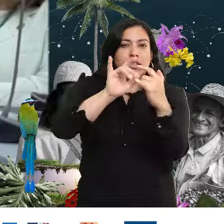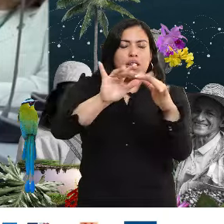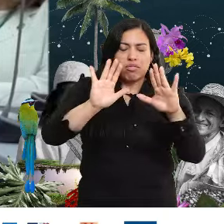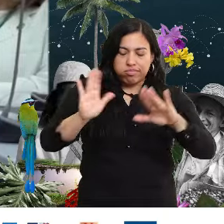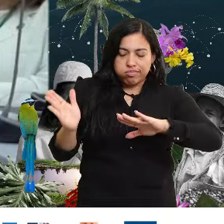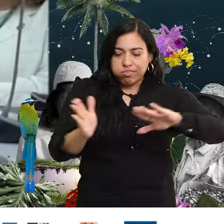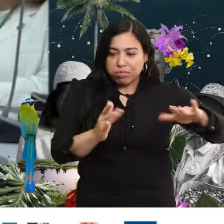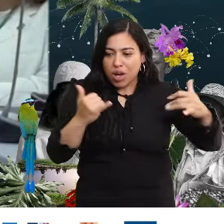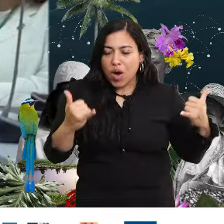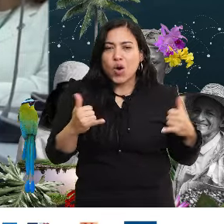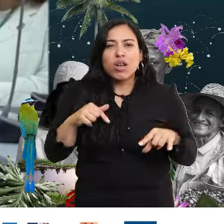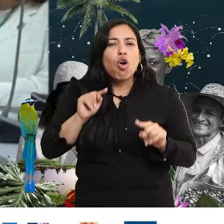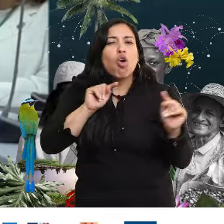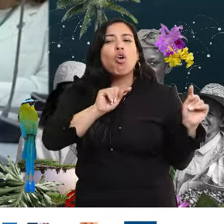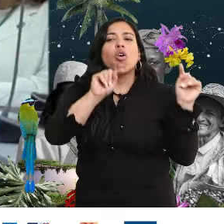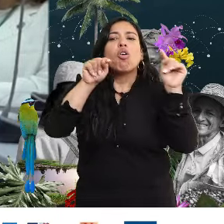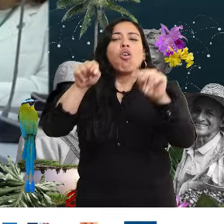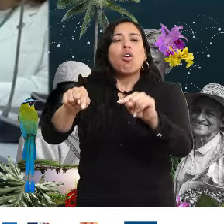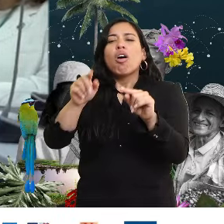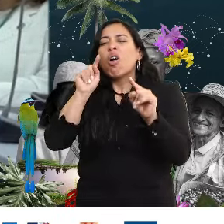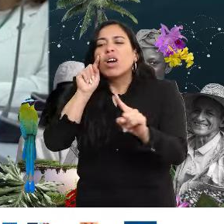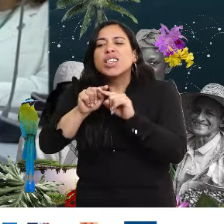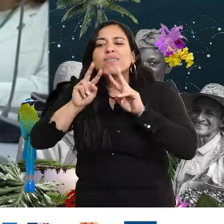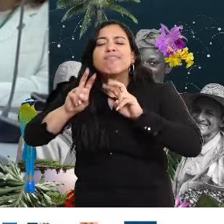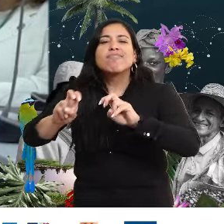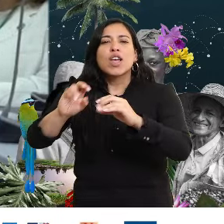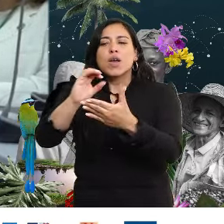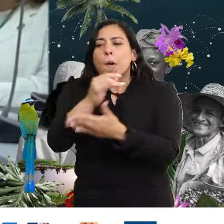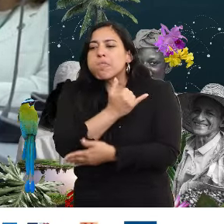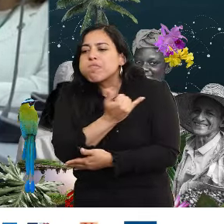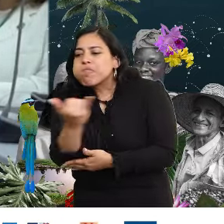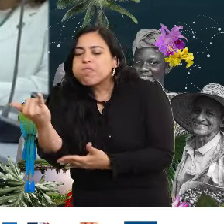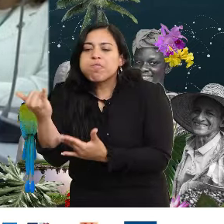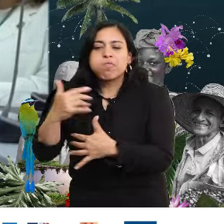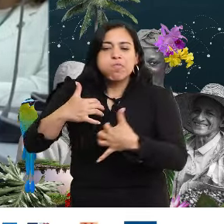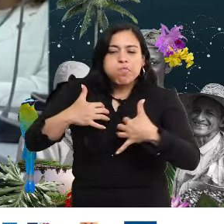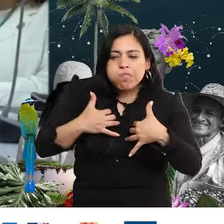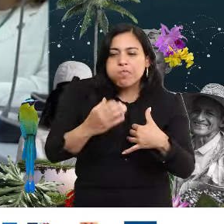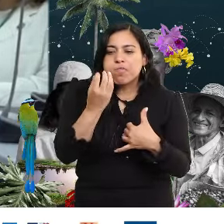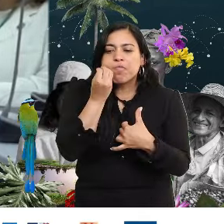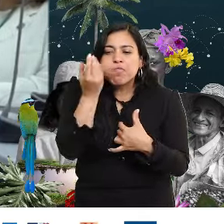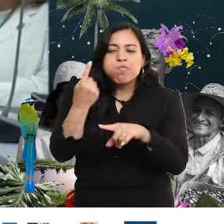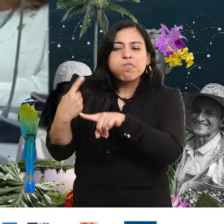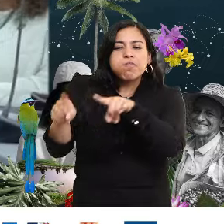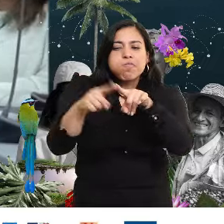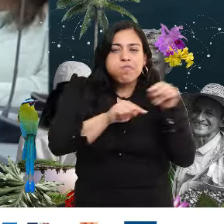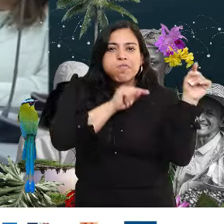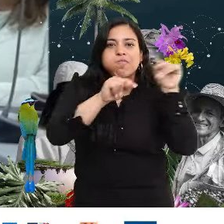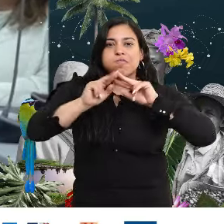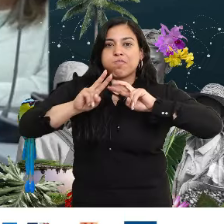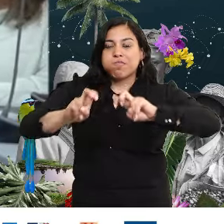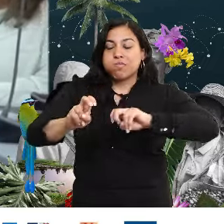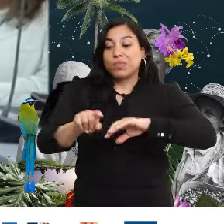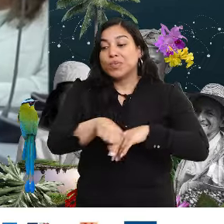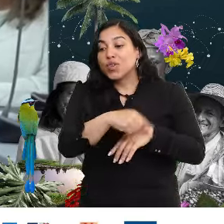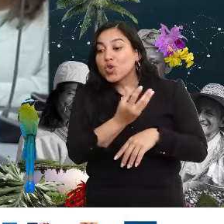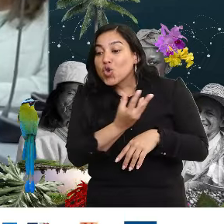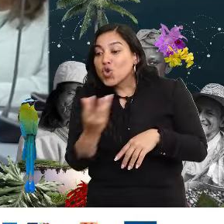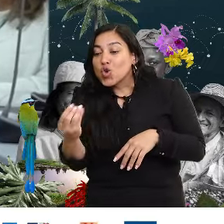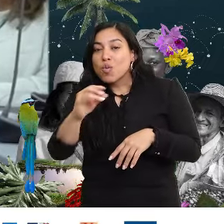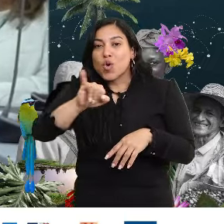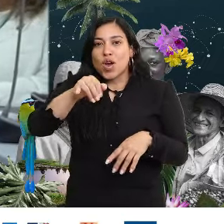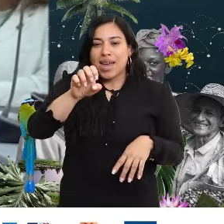ahora visitan en el contexto de la investigación de la biodiversidad. Y también en la JEP, lo que hemos